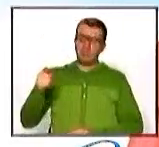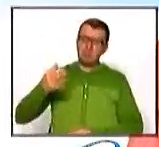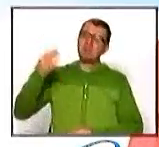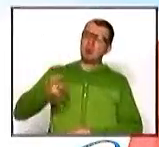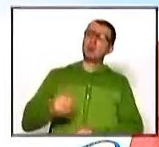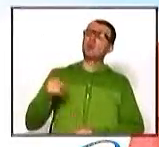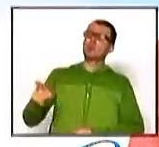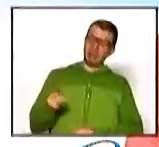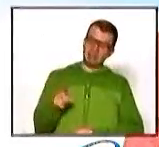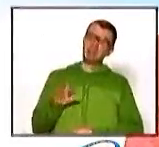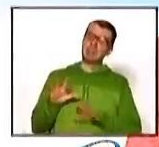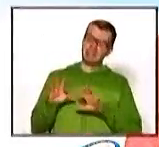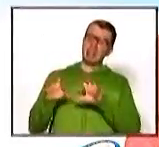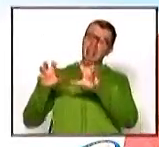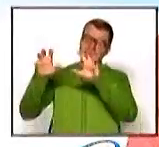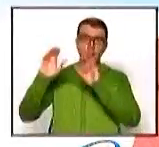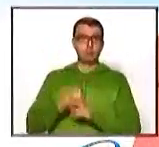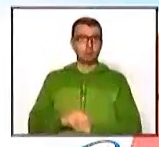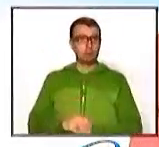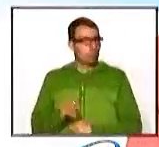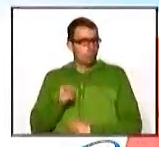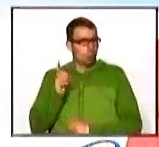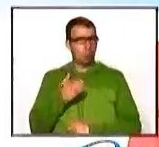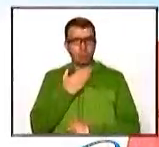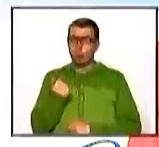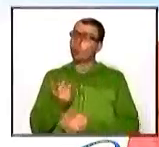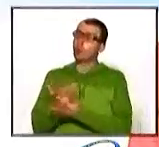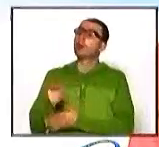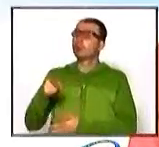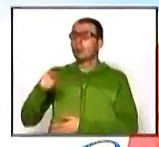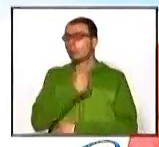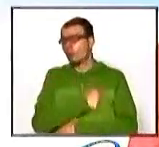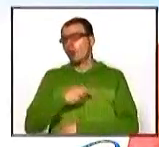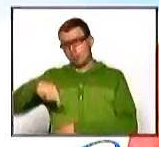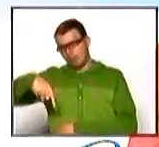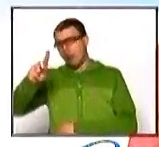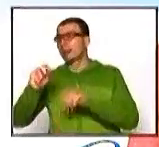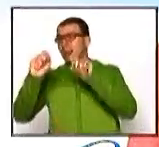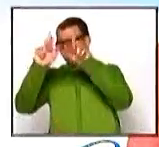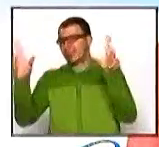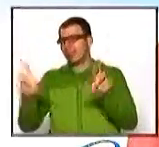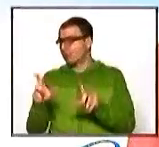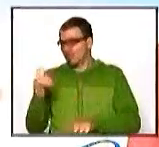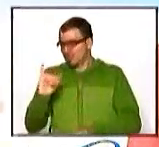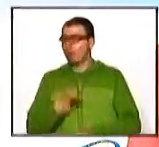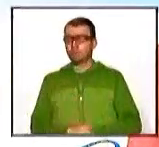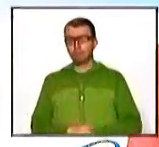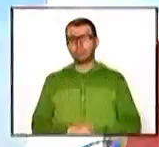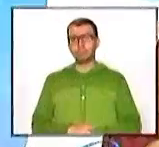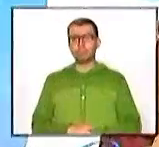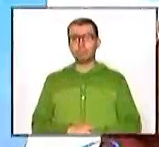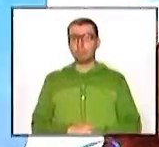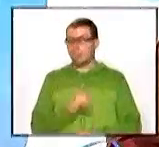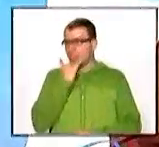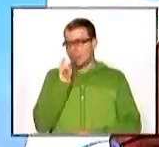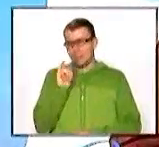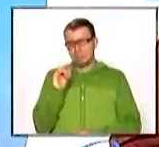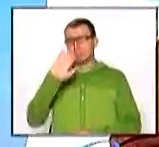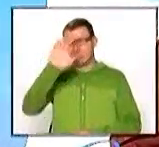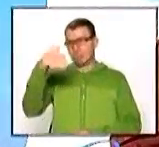cáncer. Pues hágase el examen, señora, a ver qué pasa. Qué diferencia. Y como usted dice, ¿será que la mamá es capaz, ese médico, de decirle lo